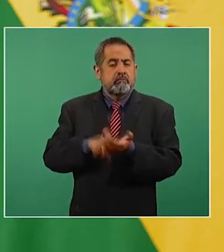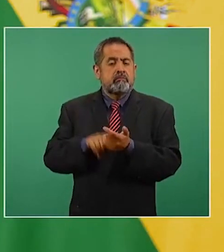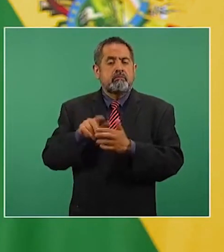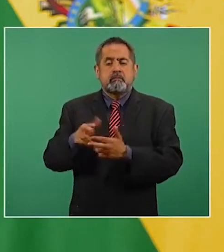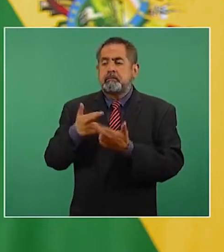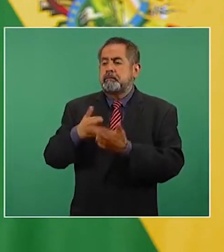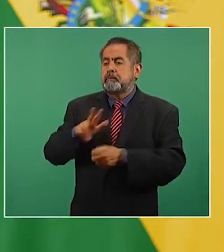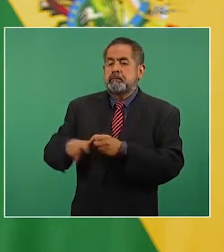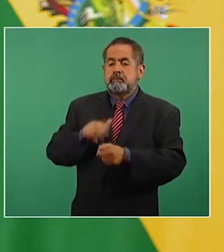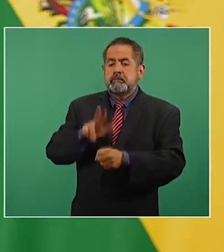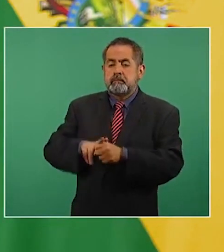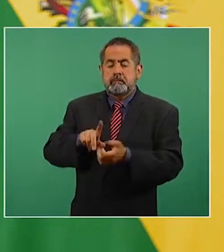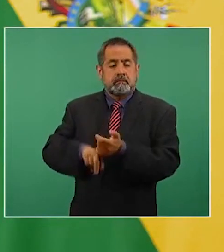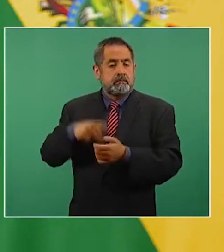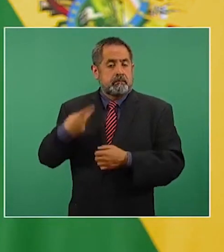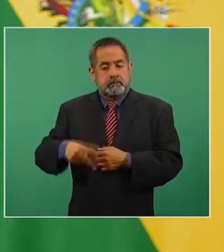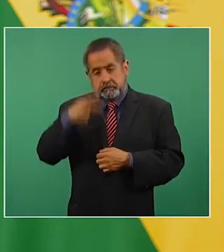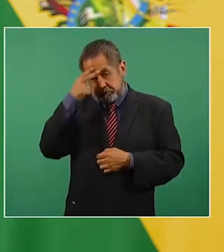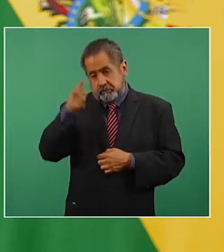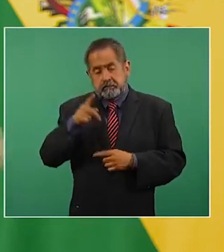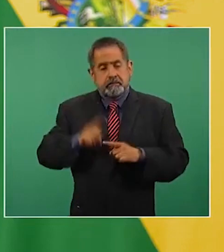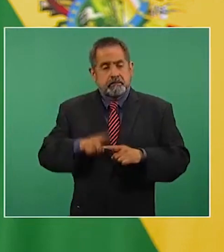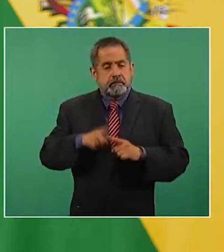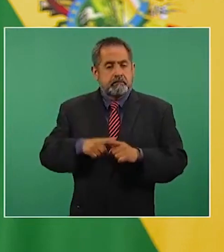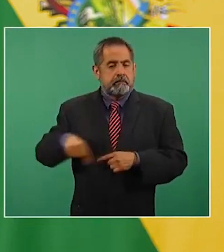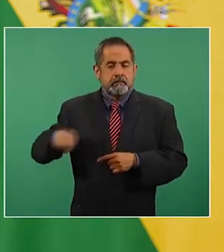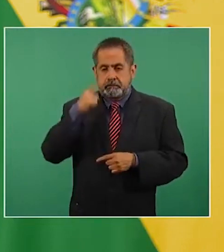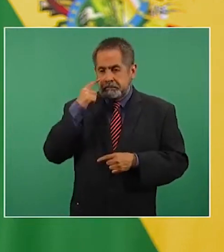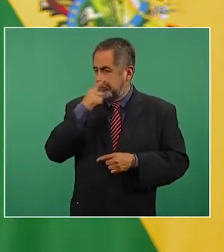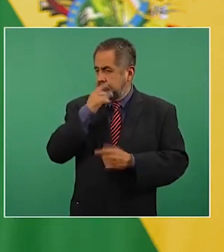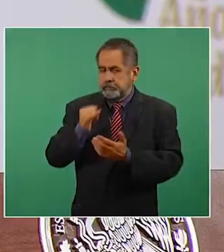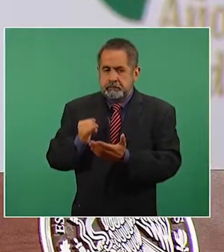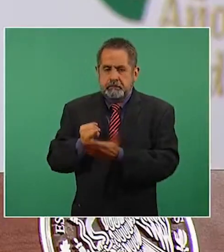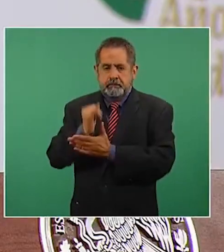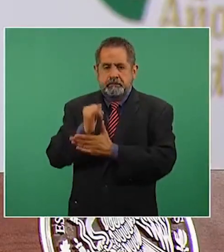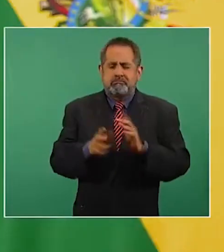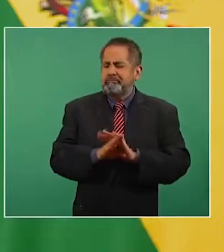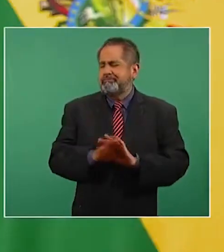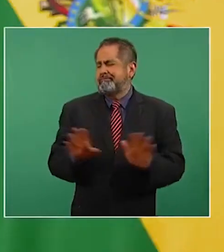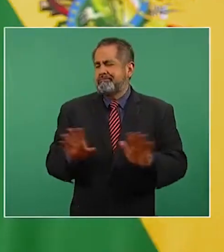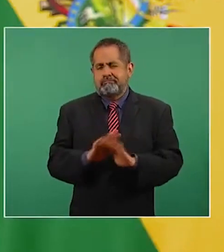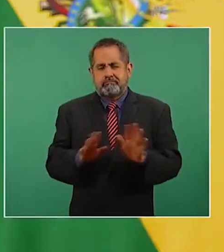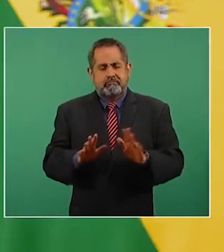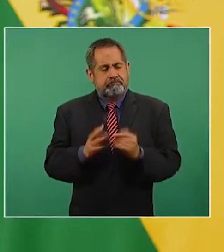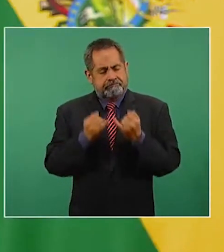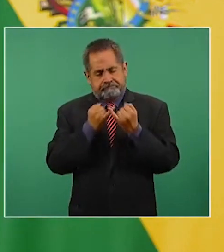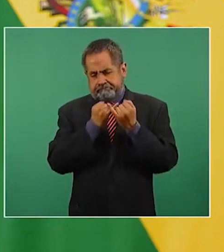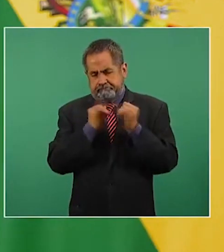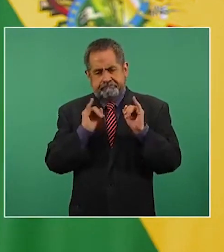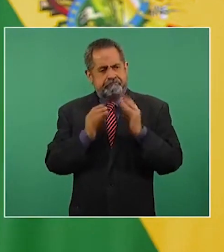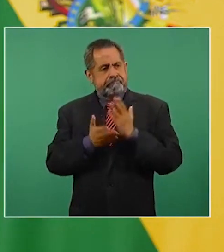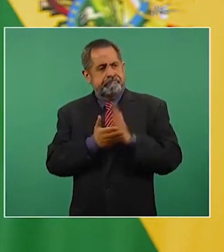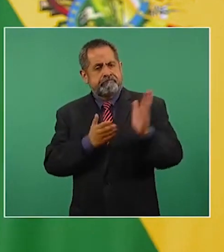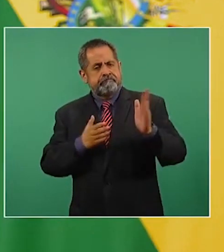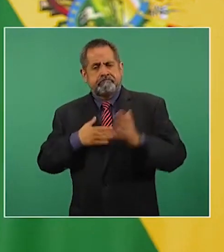recursos naturales de México es una decisión soberana. Somos independientes